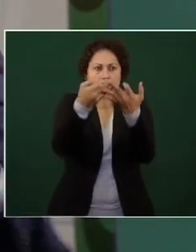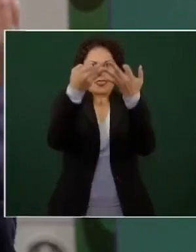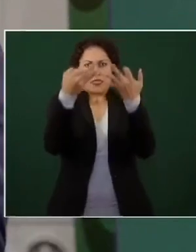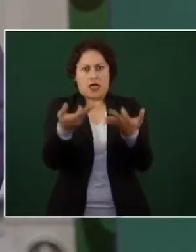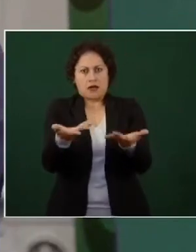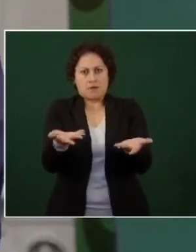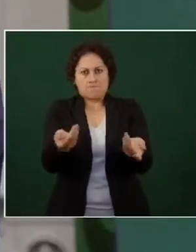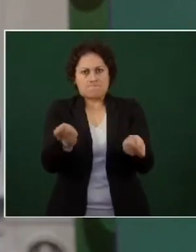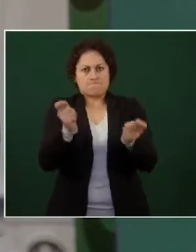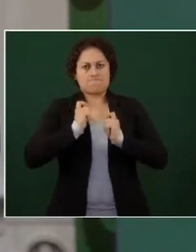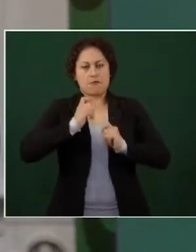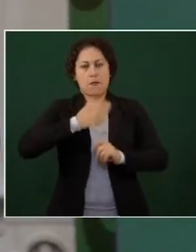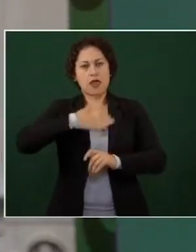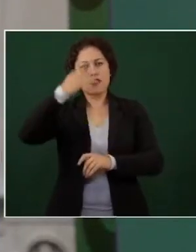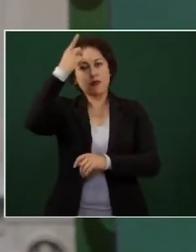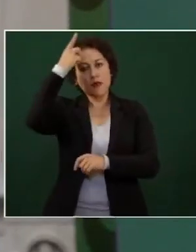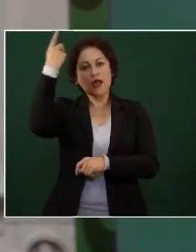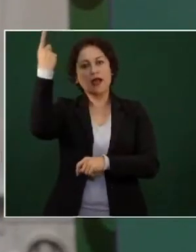esa fue